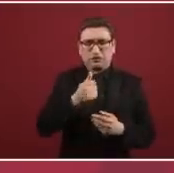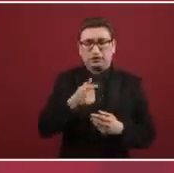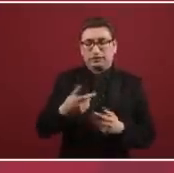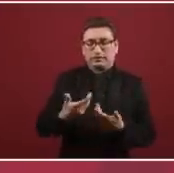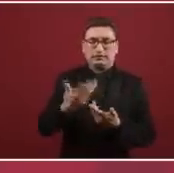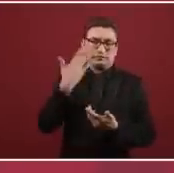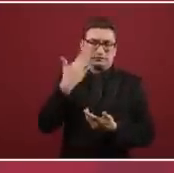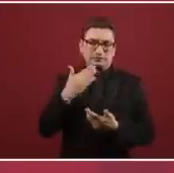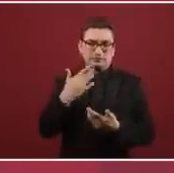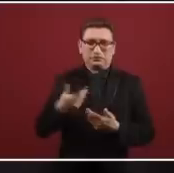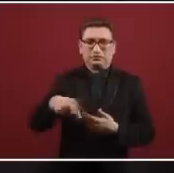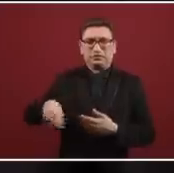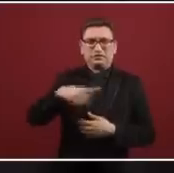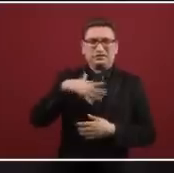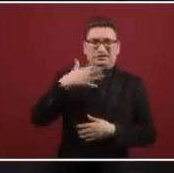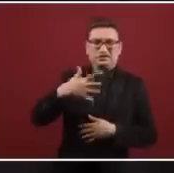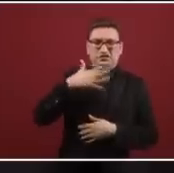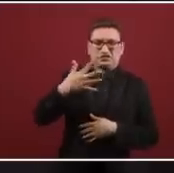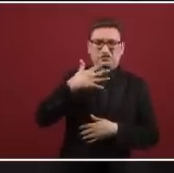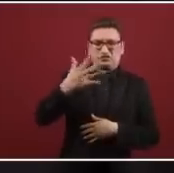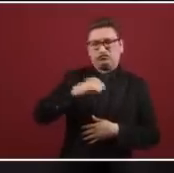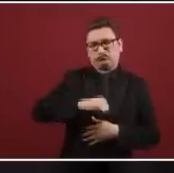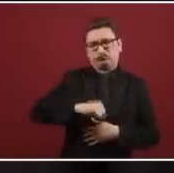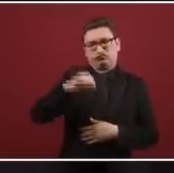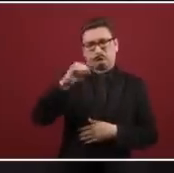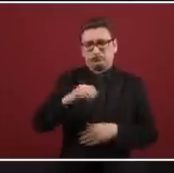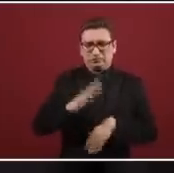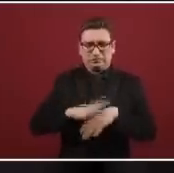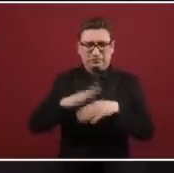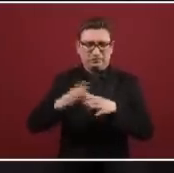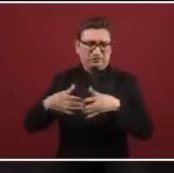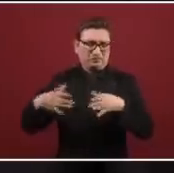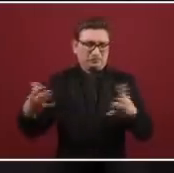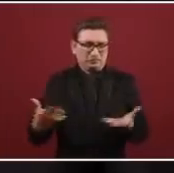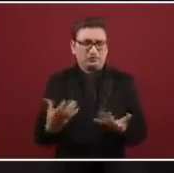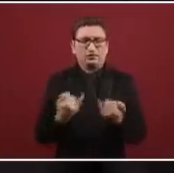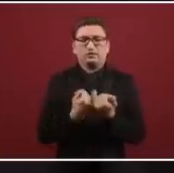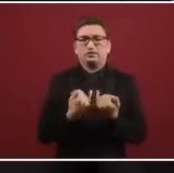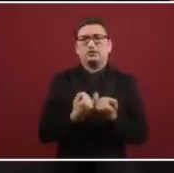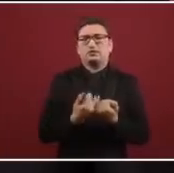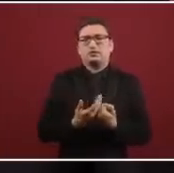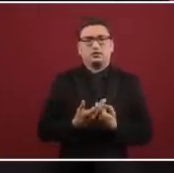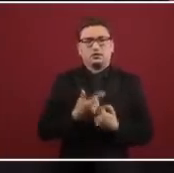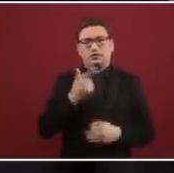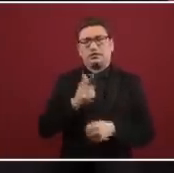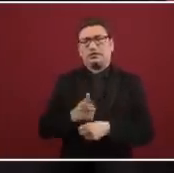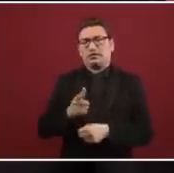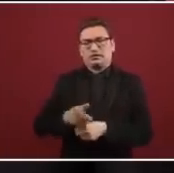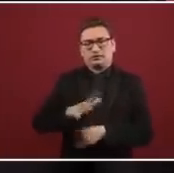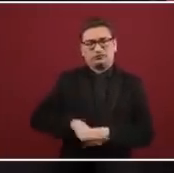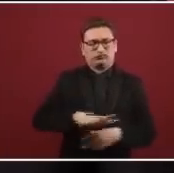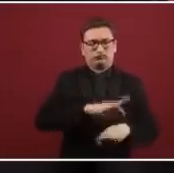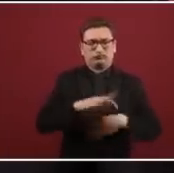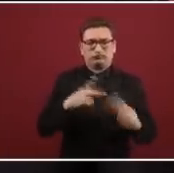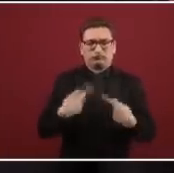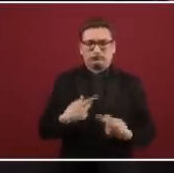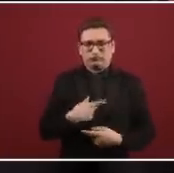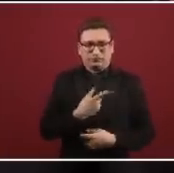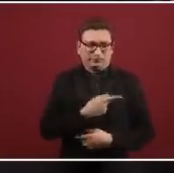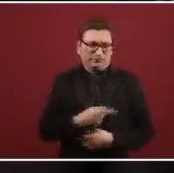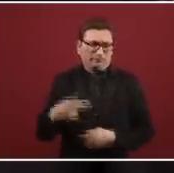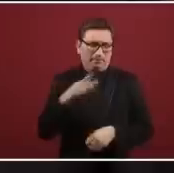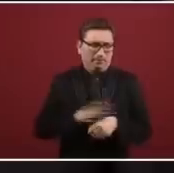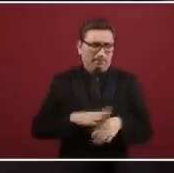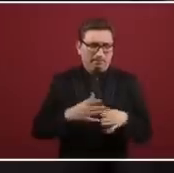corrupción, es notorio que creció la pobreza,